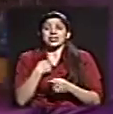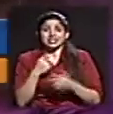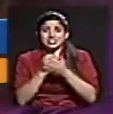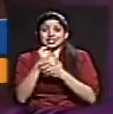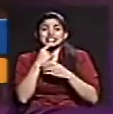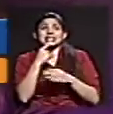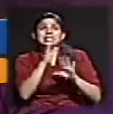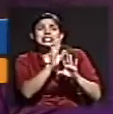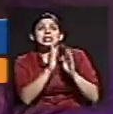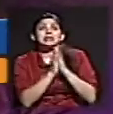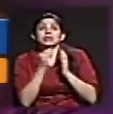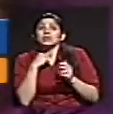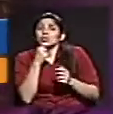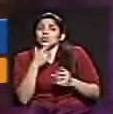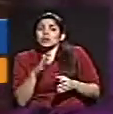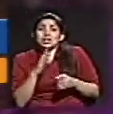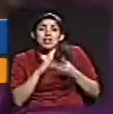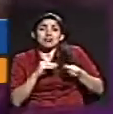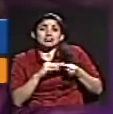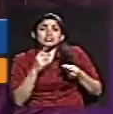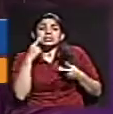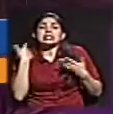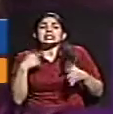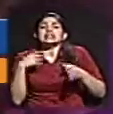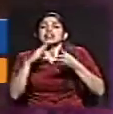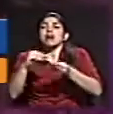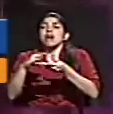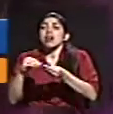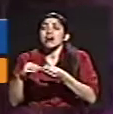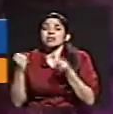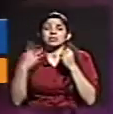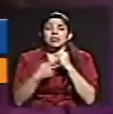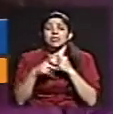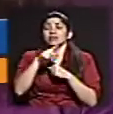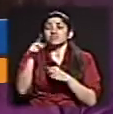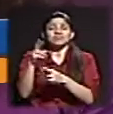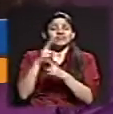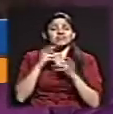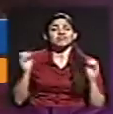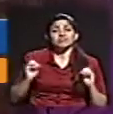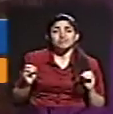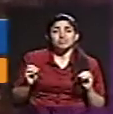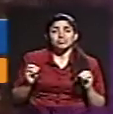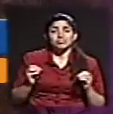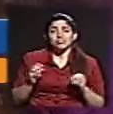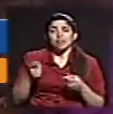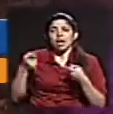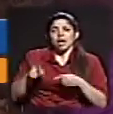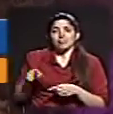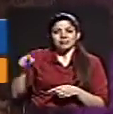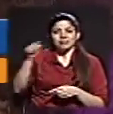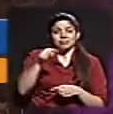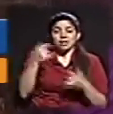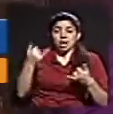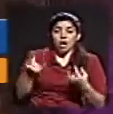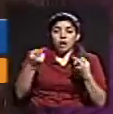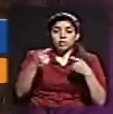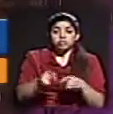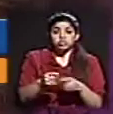investigación, no quiero hablar porque no, o sea, ya he hablado en tantas instancias y ninguna me da respuesta. ¿Verdad? Que es un poco lo que ahora se